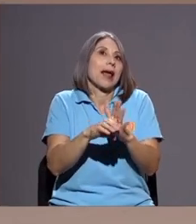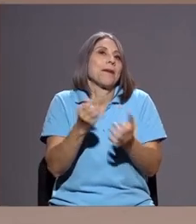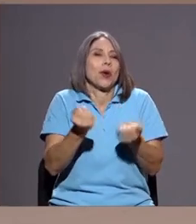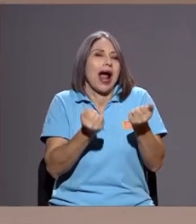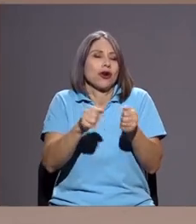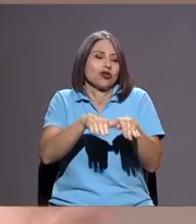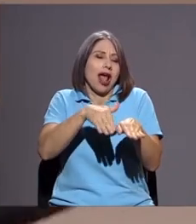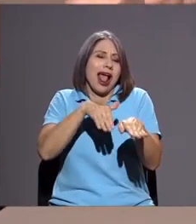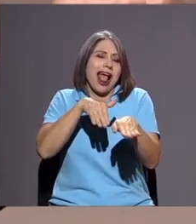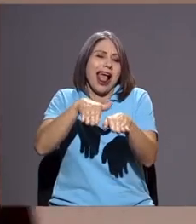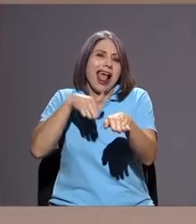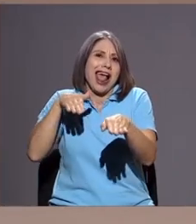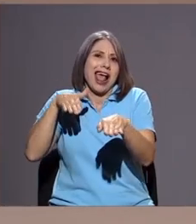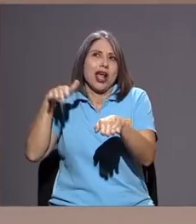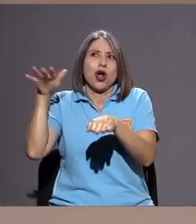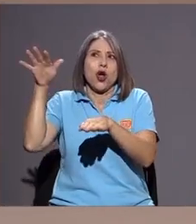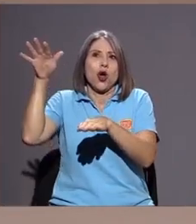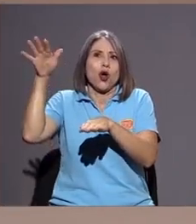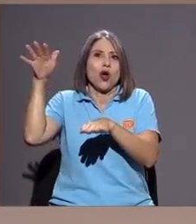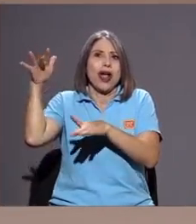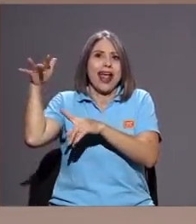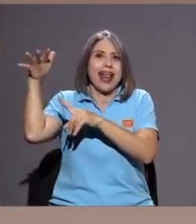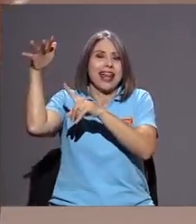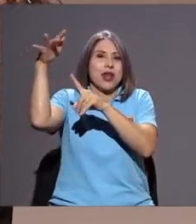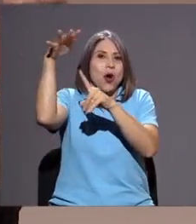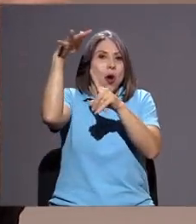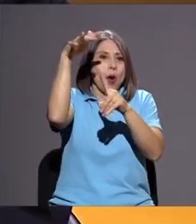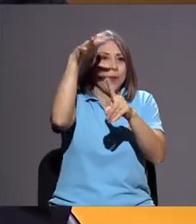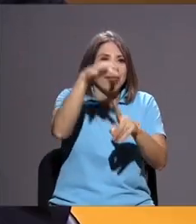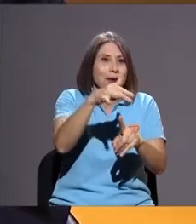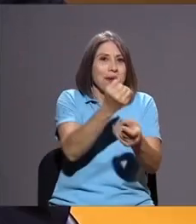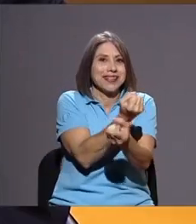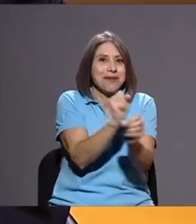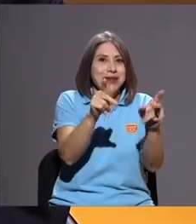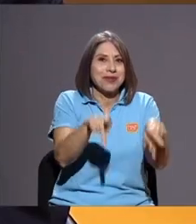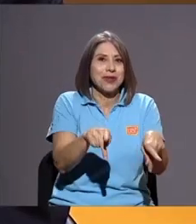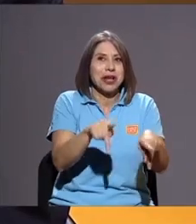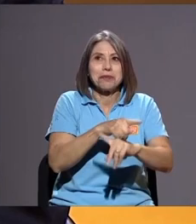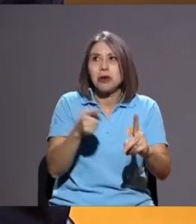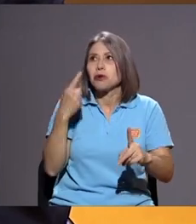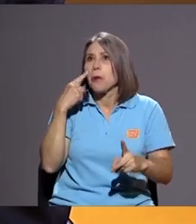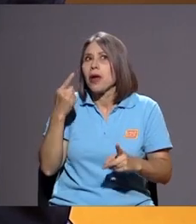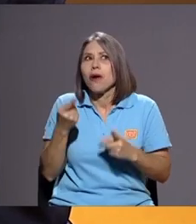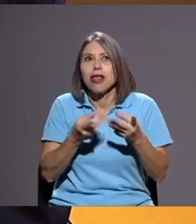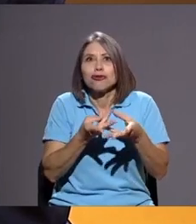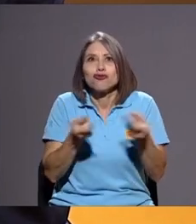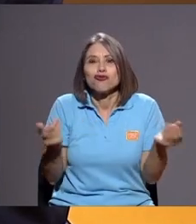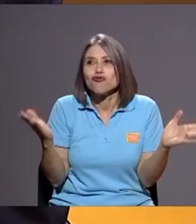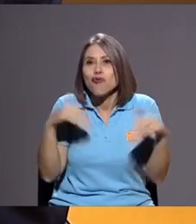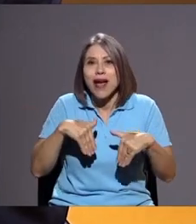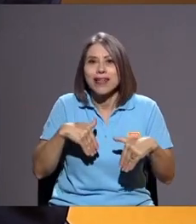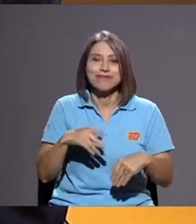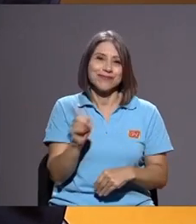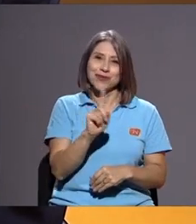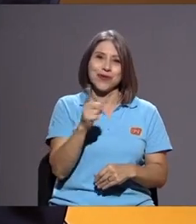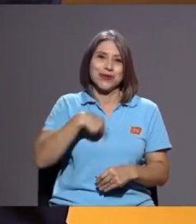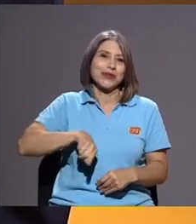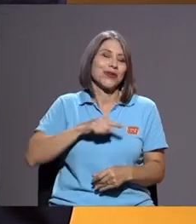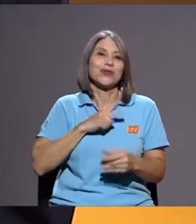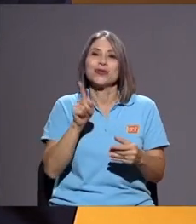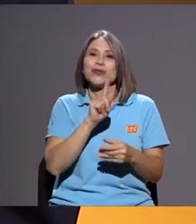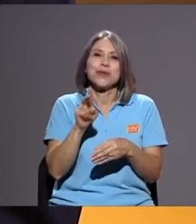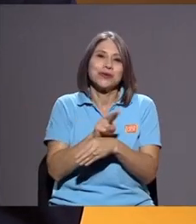carros se pueden mover yo el helicóptero no lo veo no hemos querido usar y cada vez que se va a usar el